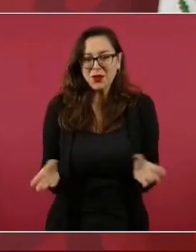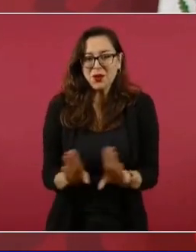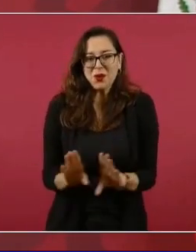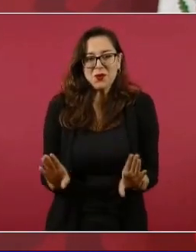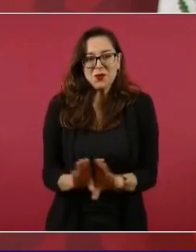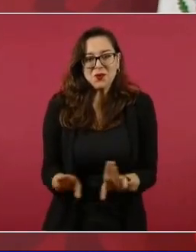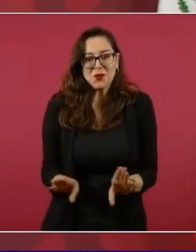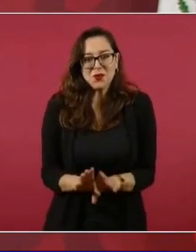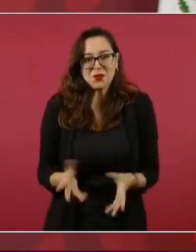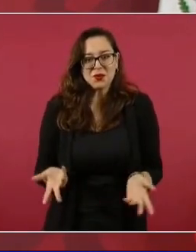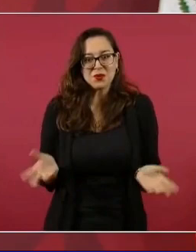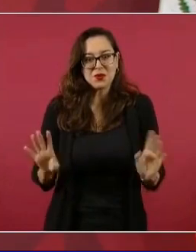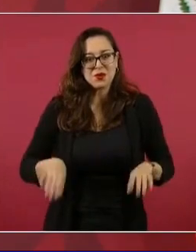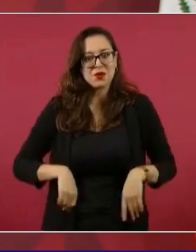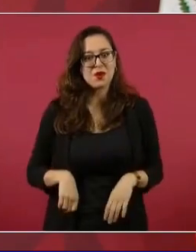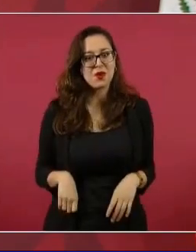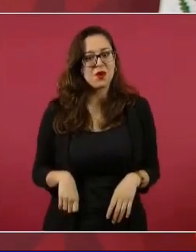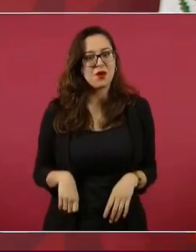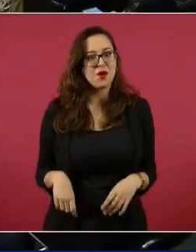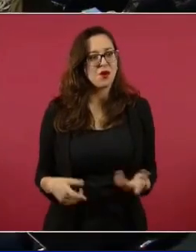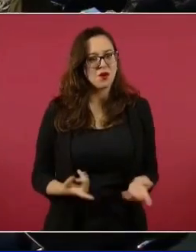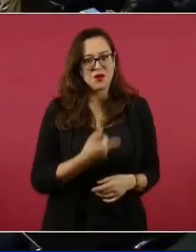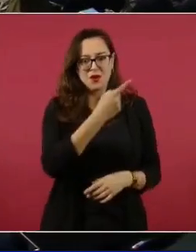¿El New York Times o qué gobierno?